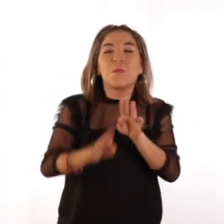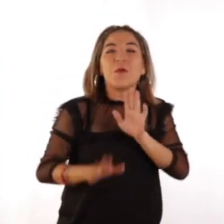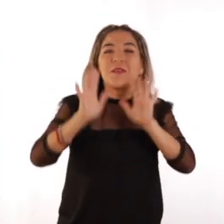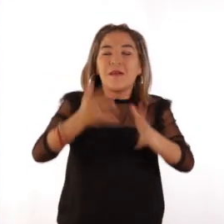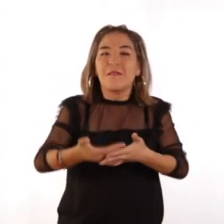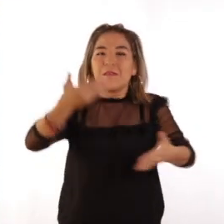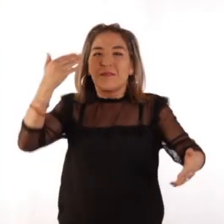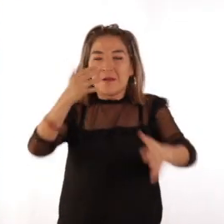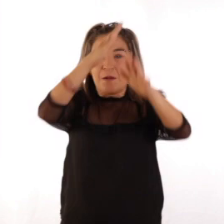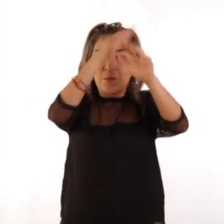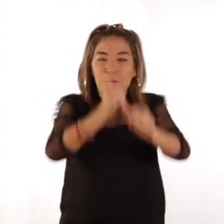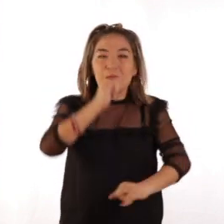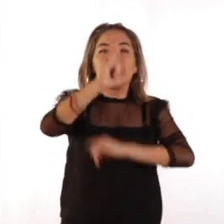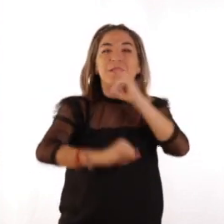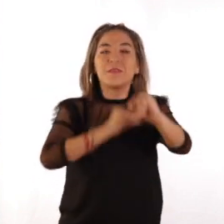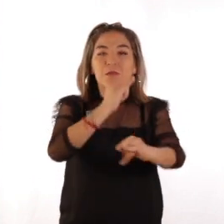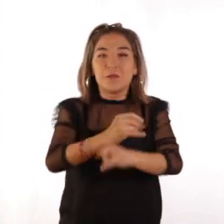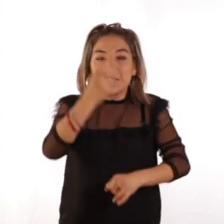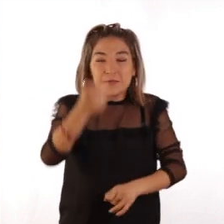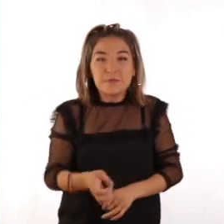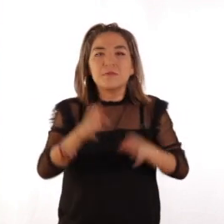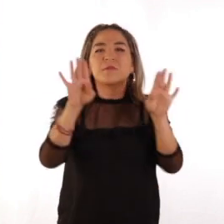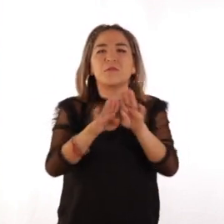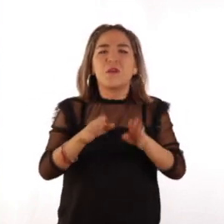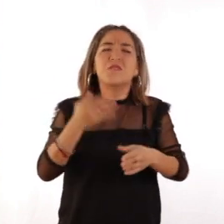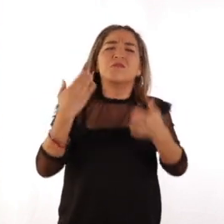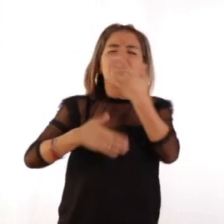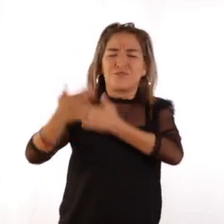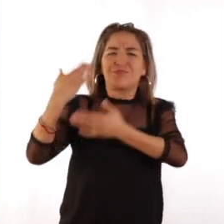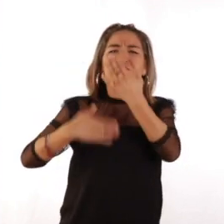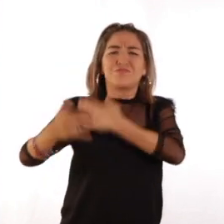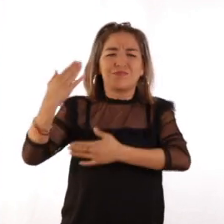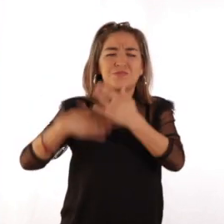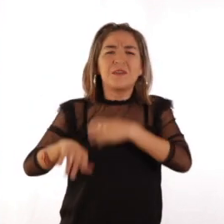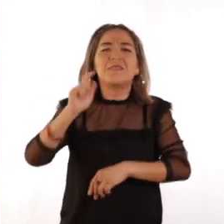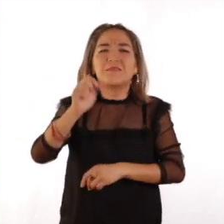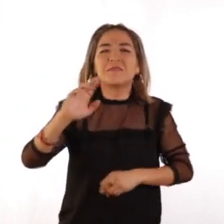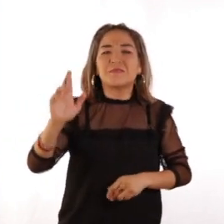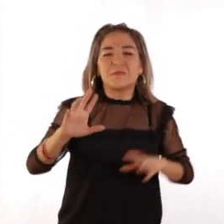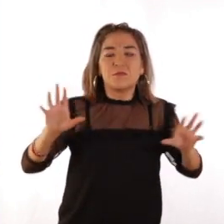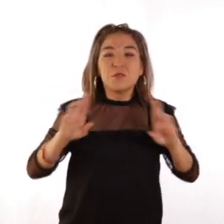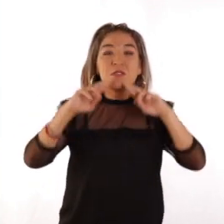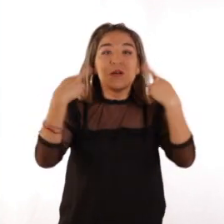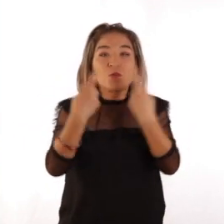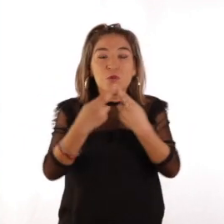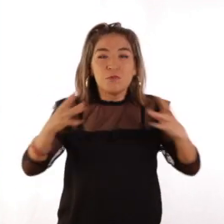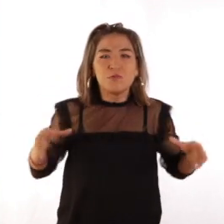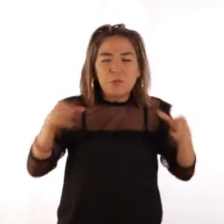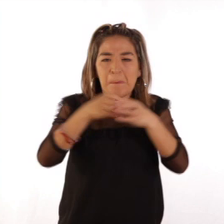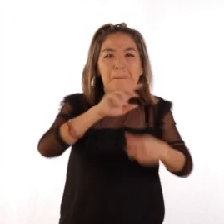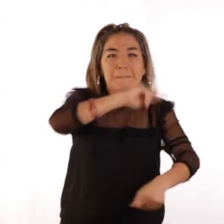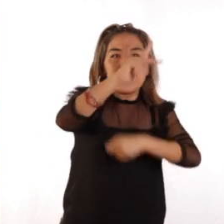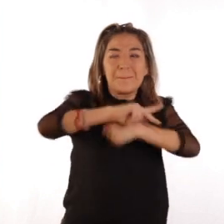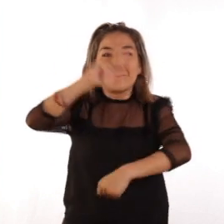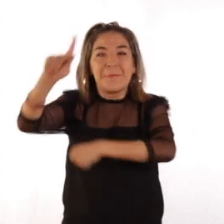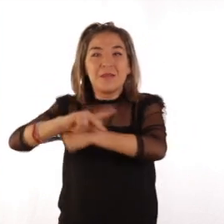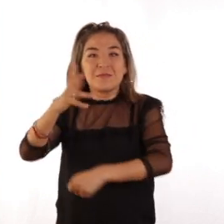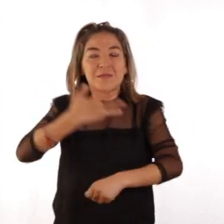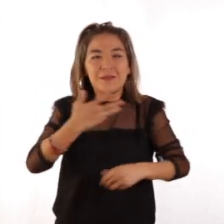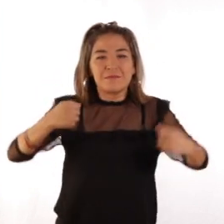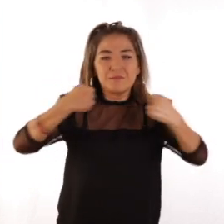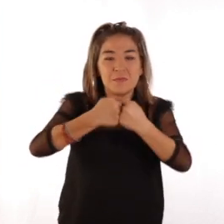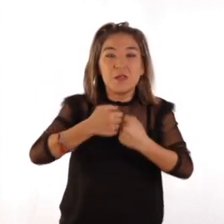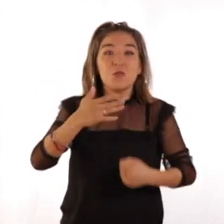convenios internacionales. Para ese fin, hace algunas décadas, se reunieron la mayor parte de los países que